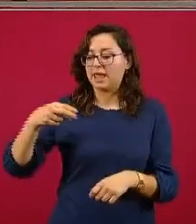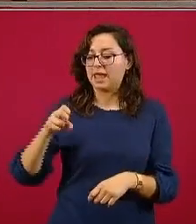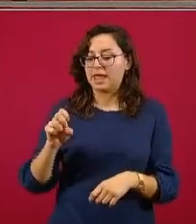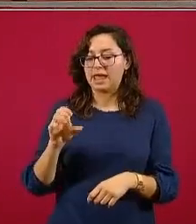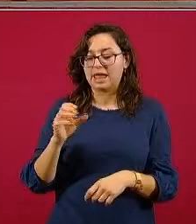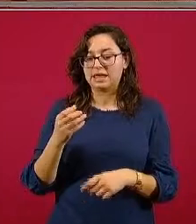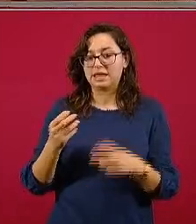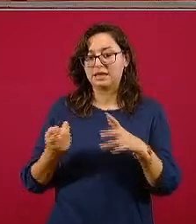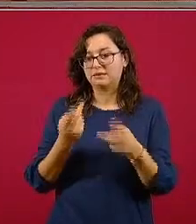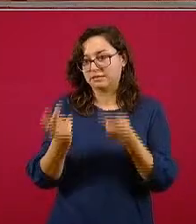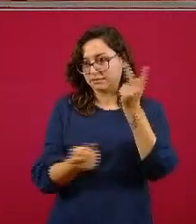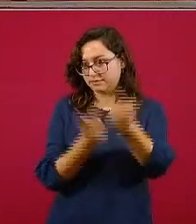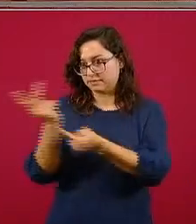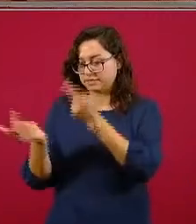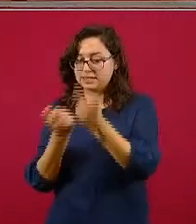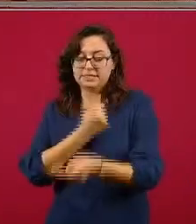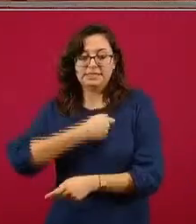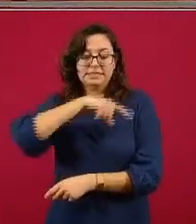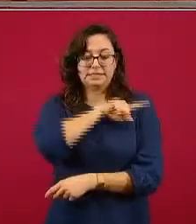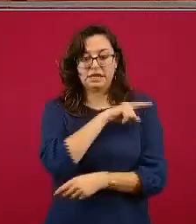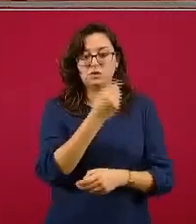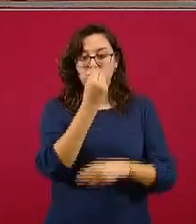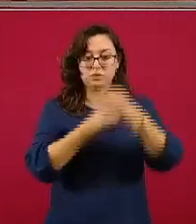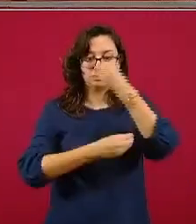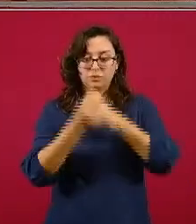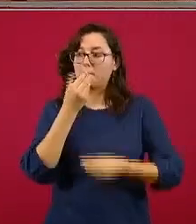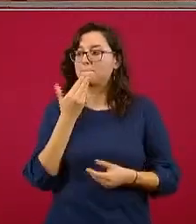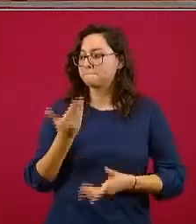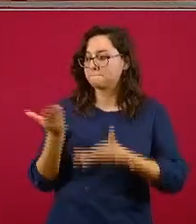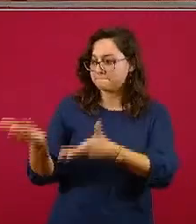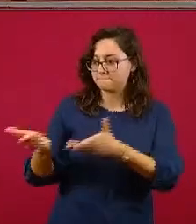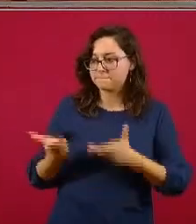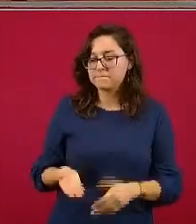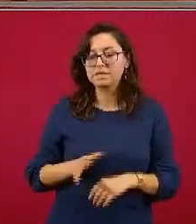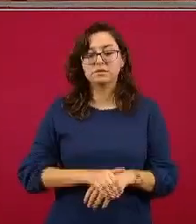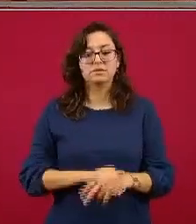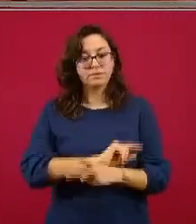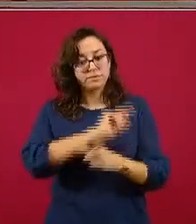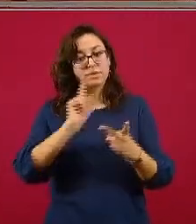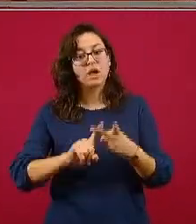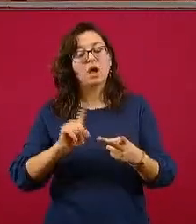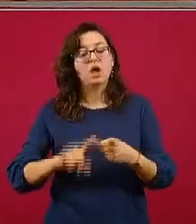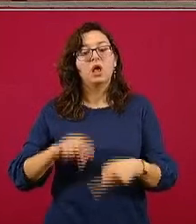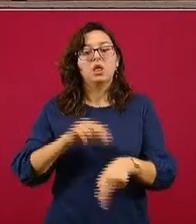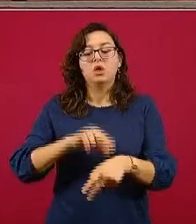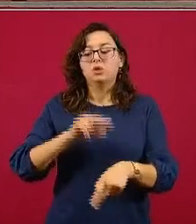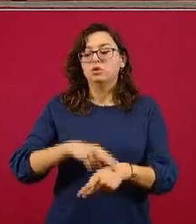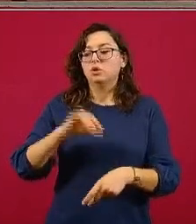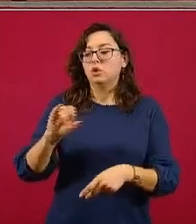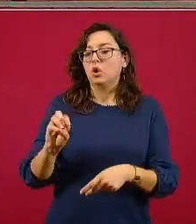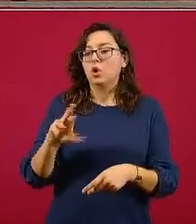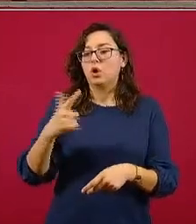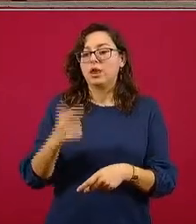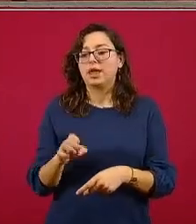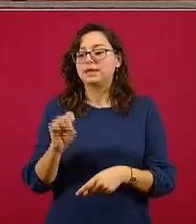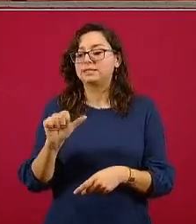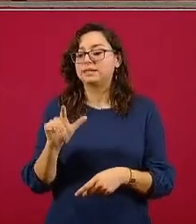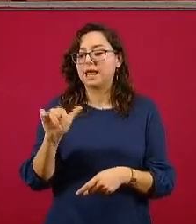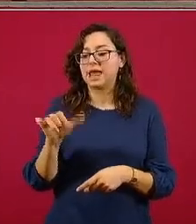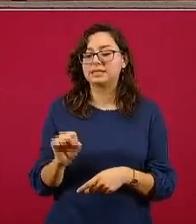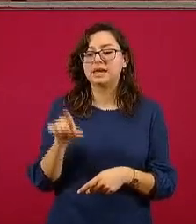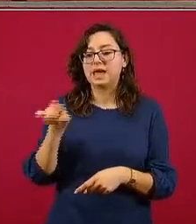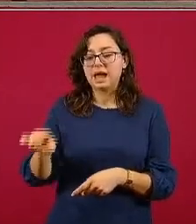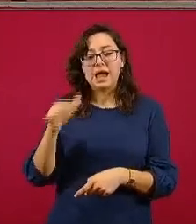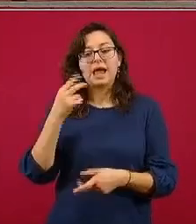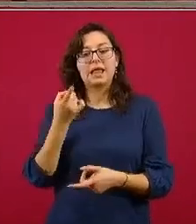Salud y Nutrición. Bienvenido, Juan. Muchas gracias. También está el doctor Jorge Salas, quien es el director general